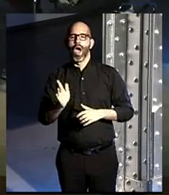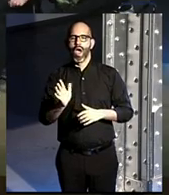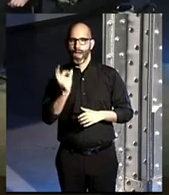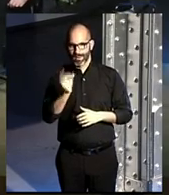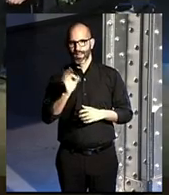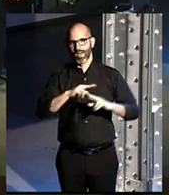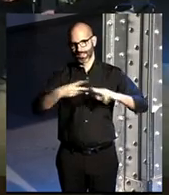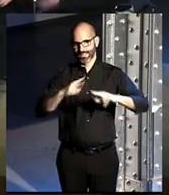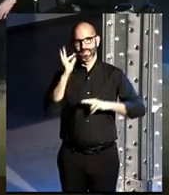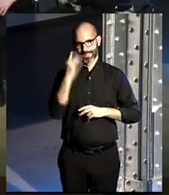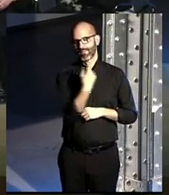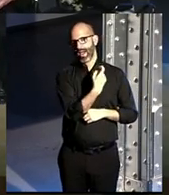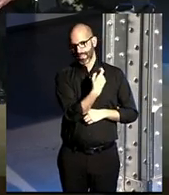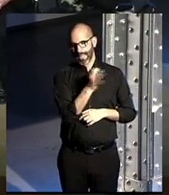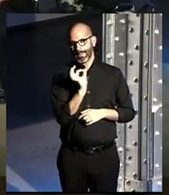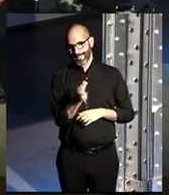traductora. Yeah.